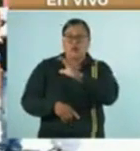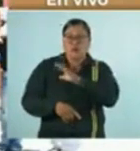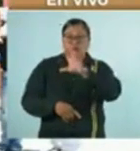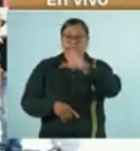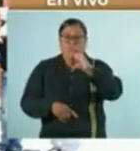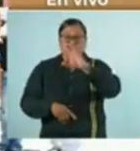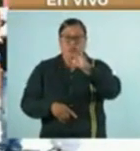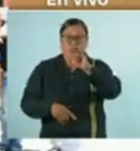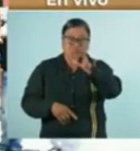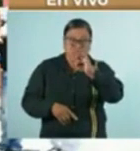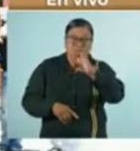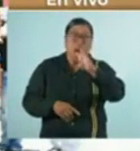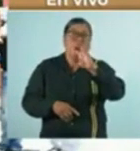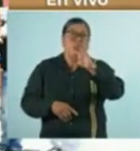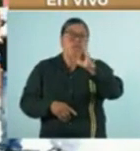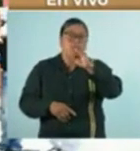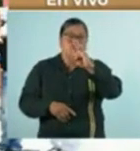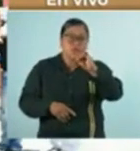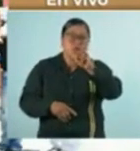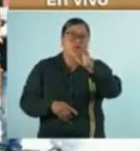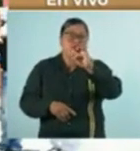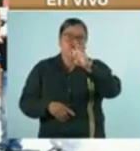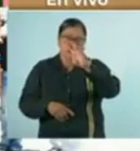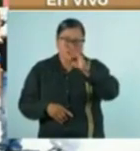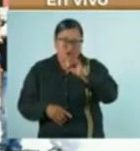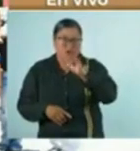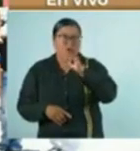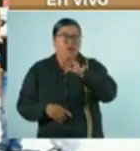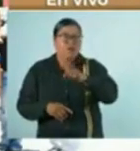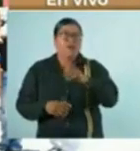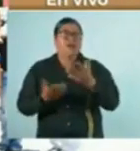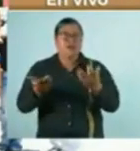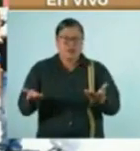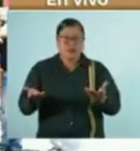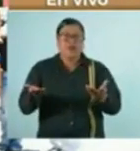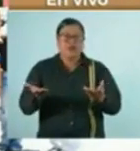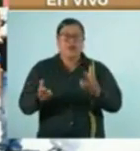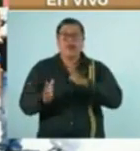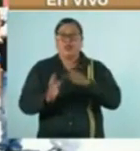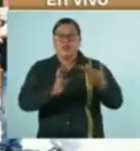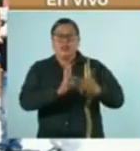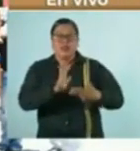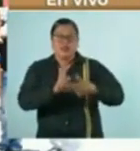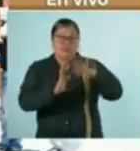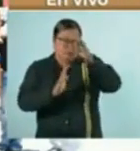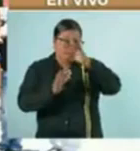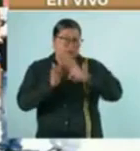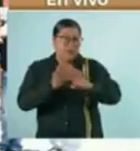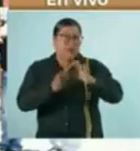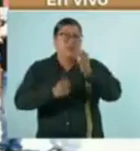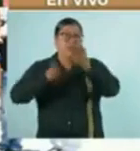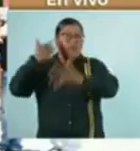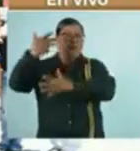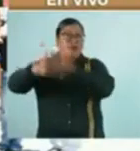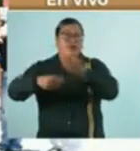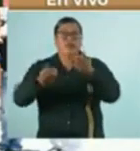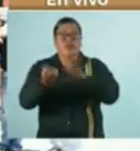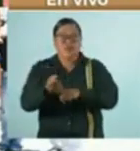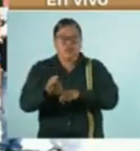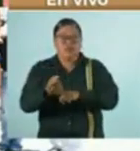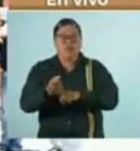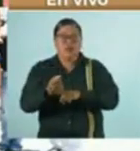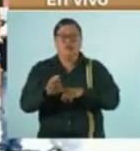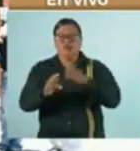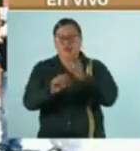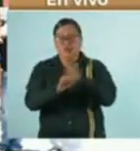CECITE, CESEIO, IEVO, TEPSEO, y también se le va a dar un taller de prevención de violencias en los entornos digitales